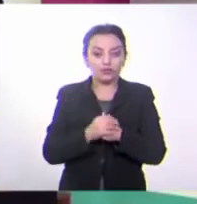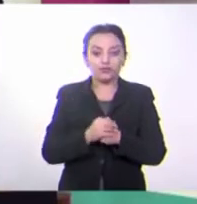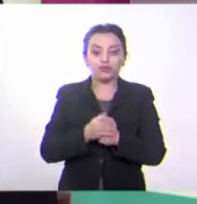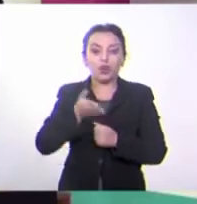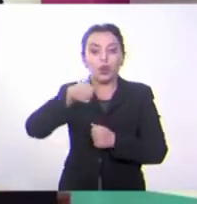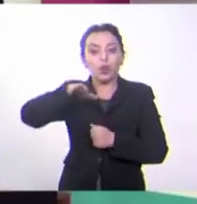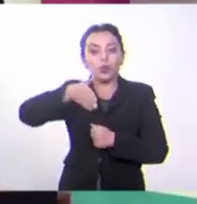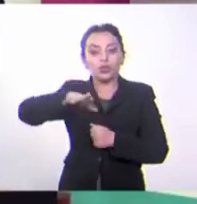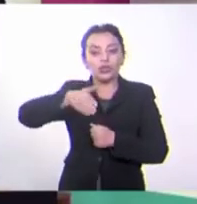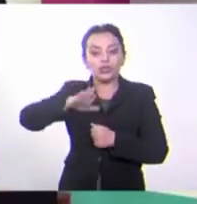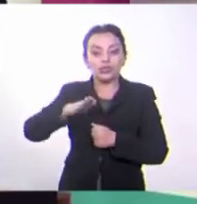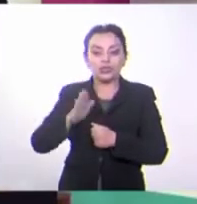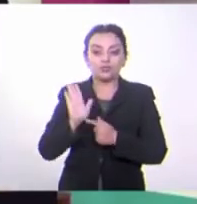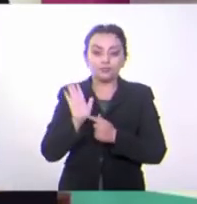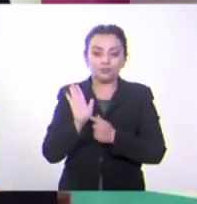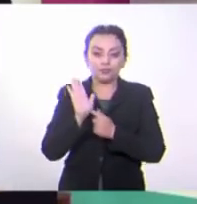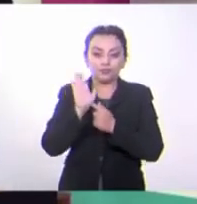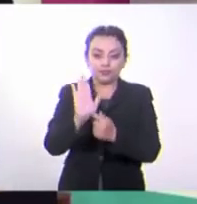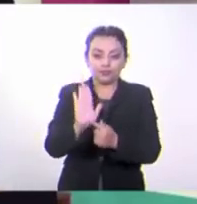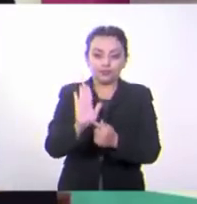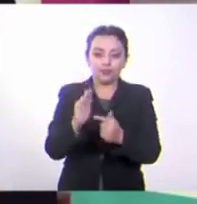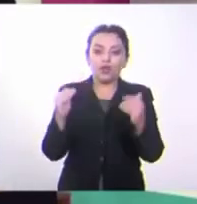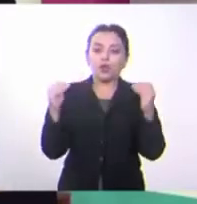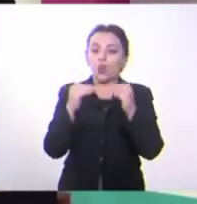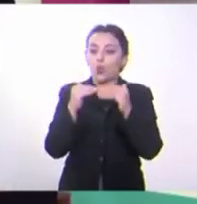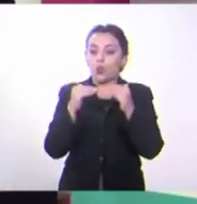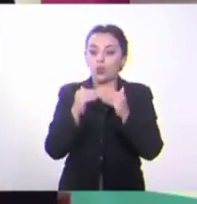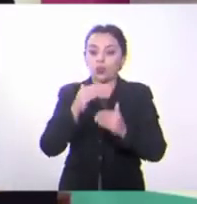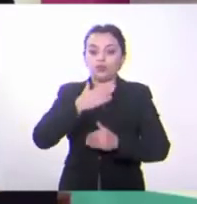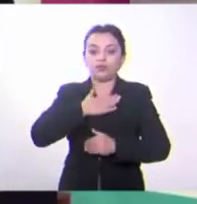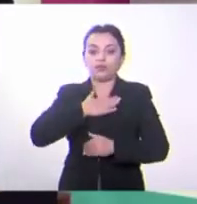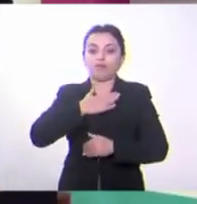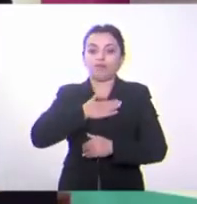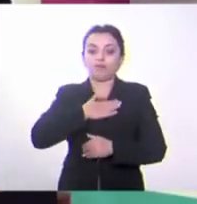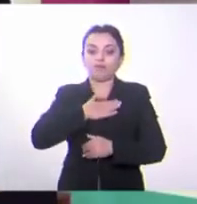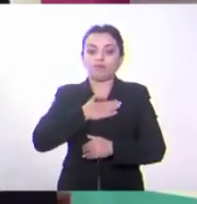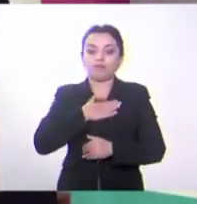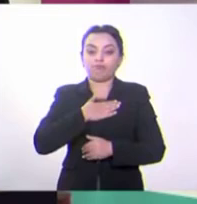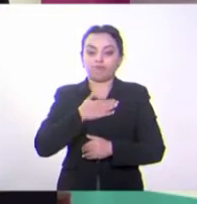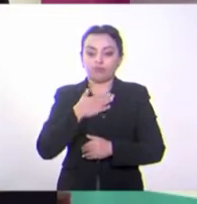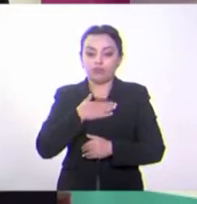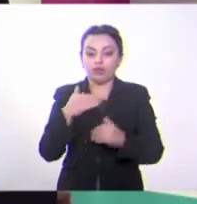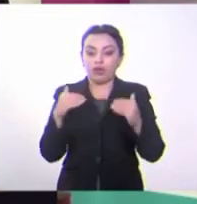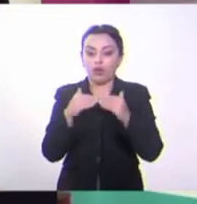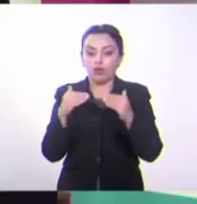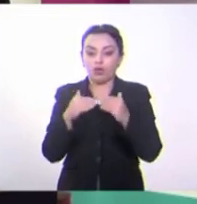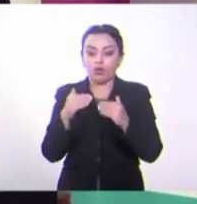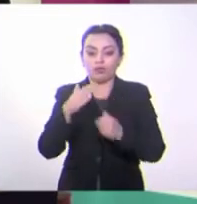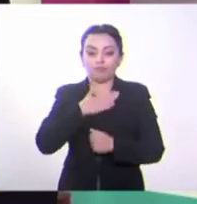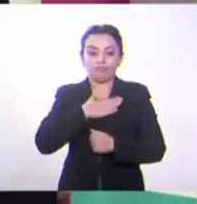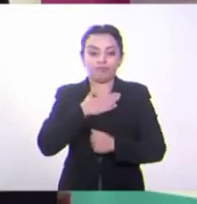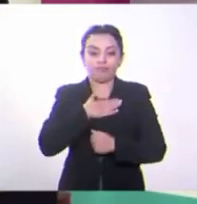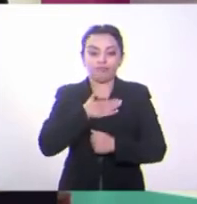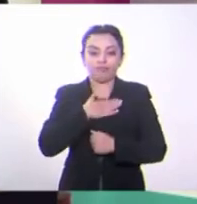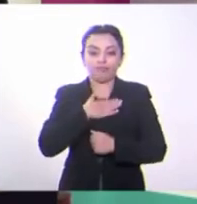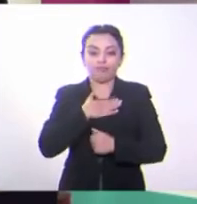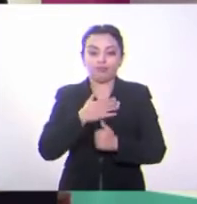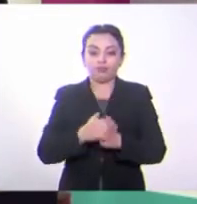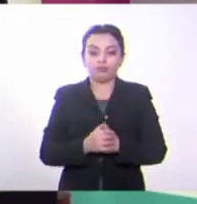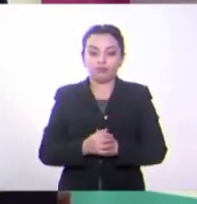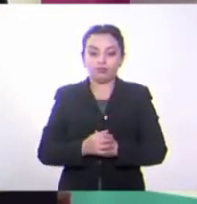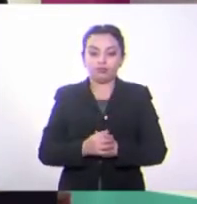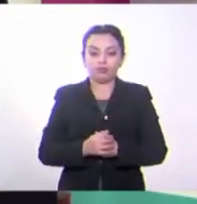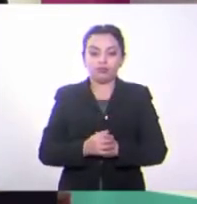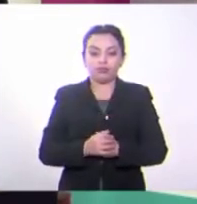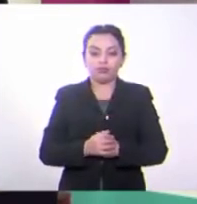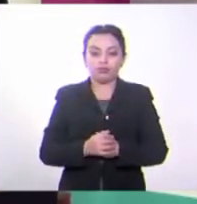utilicemos este triángulo que es igual en mi caso a este triángulo que está acá. Observa, Alejandra, mira,